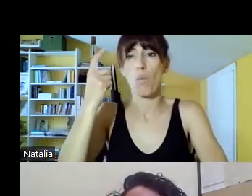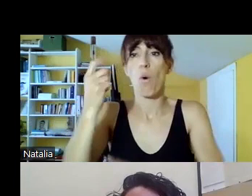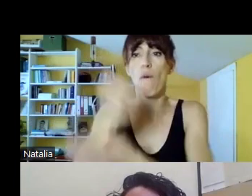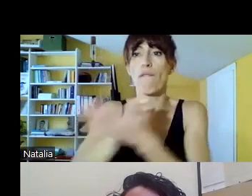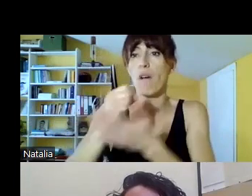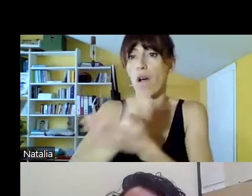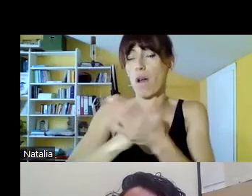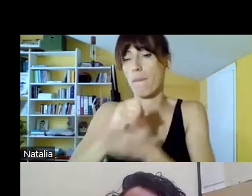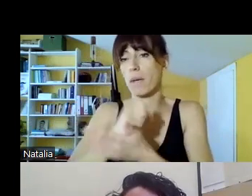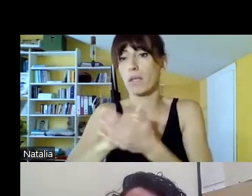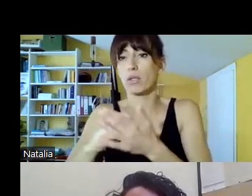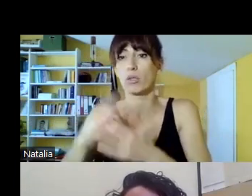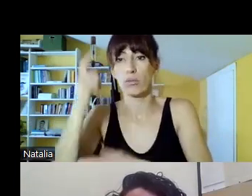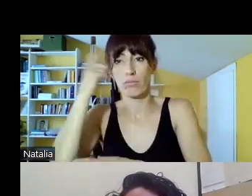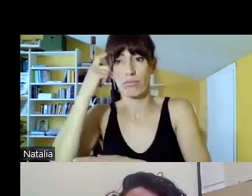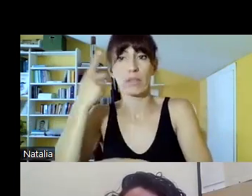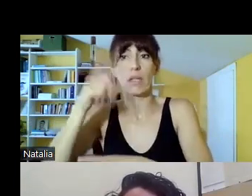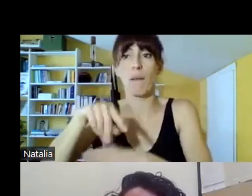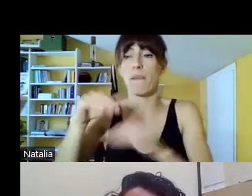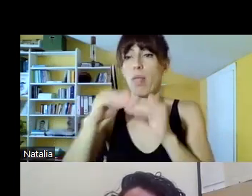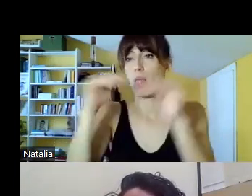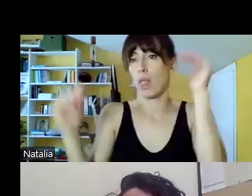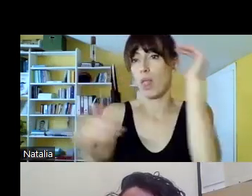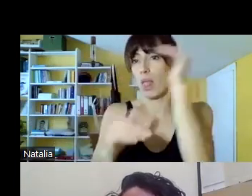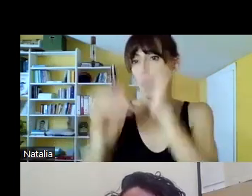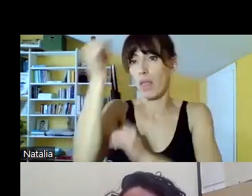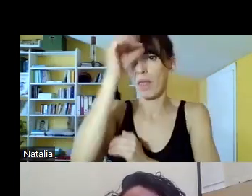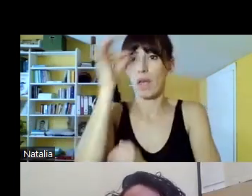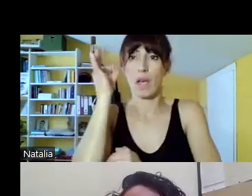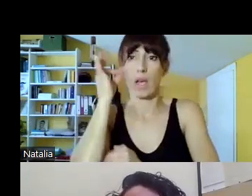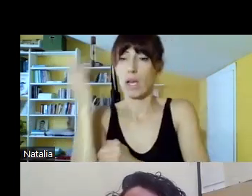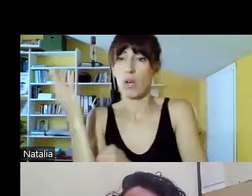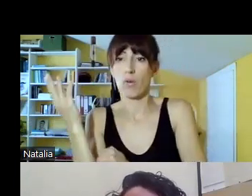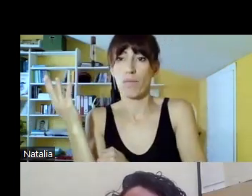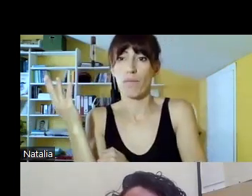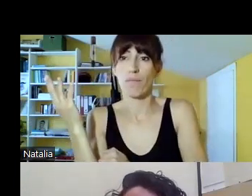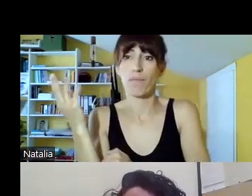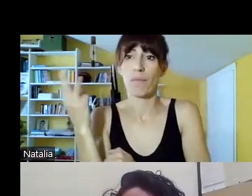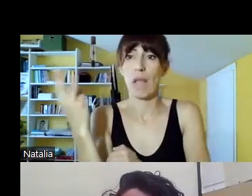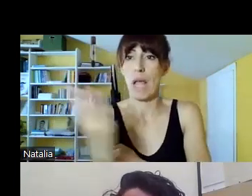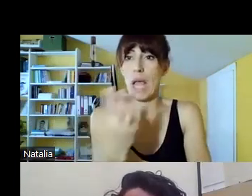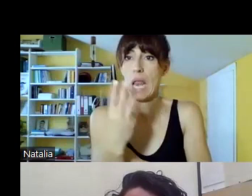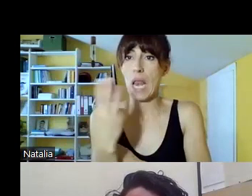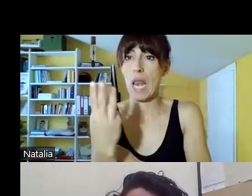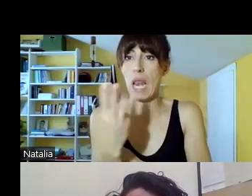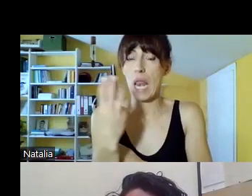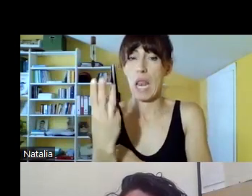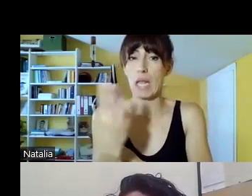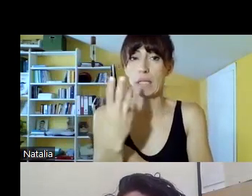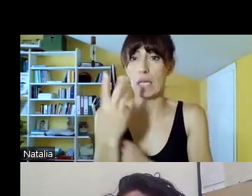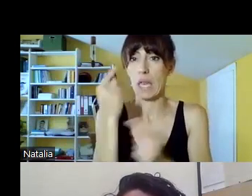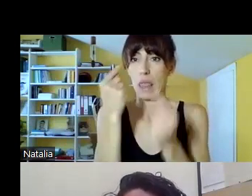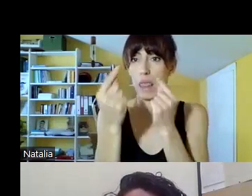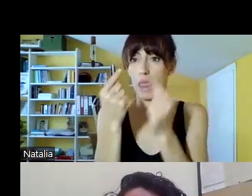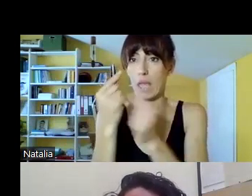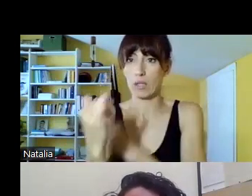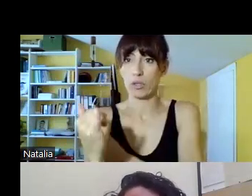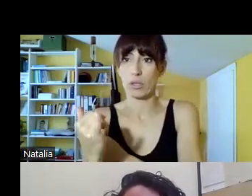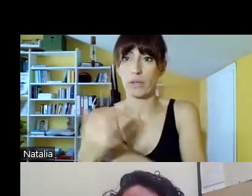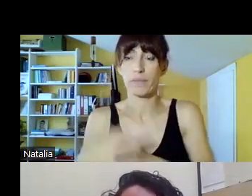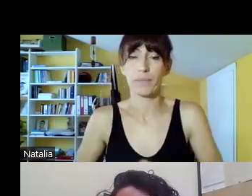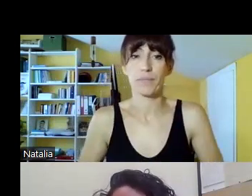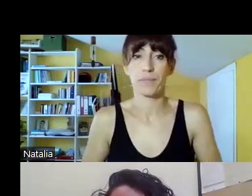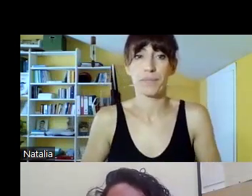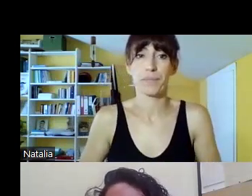presentan desigualdades de género en las tres bases de datos.